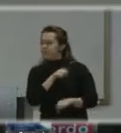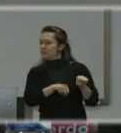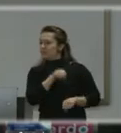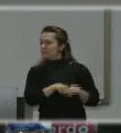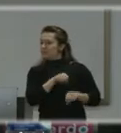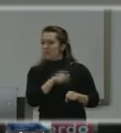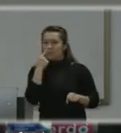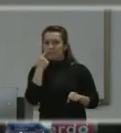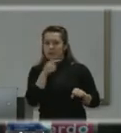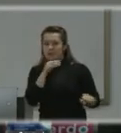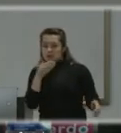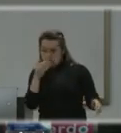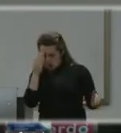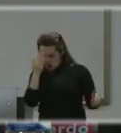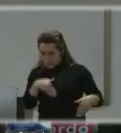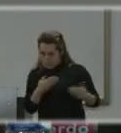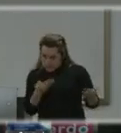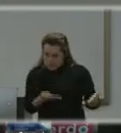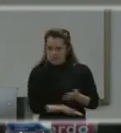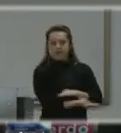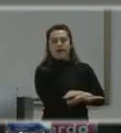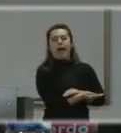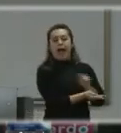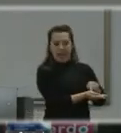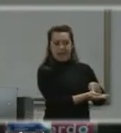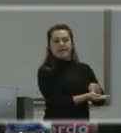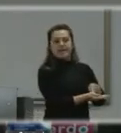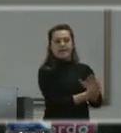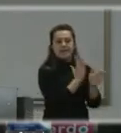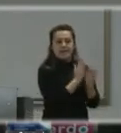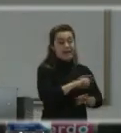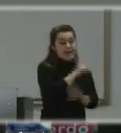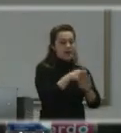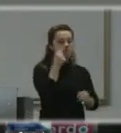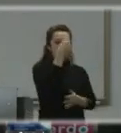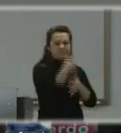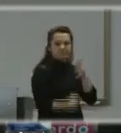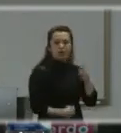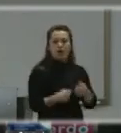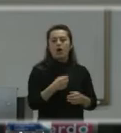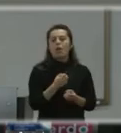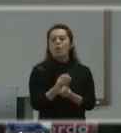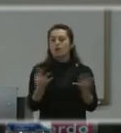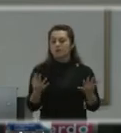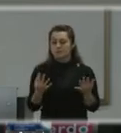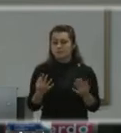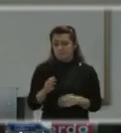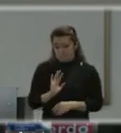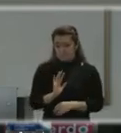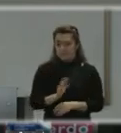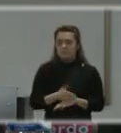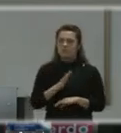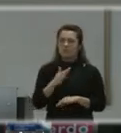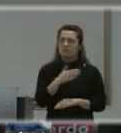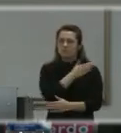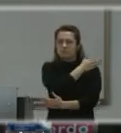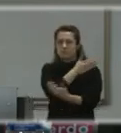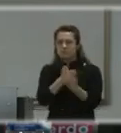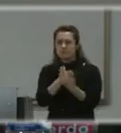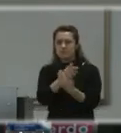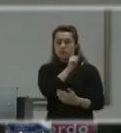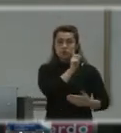un subregistro de estas cifras. Y además, estas cifras se empezaron a recoger a partir de 2009, de